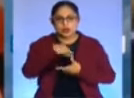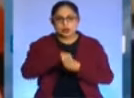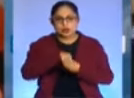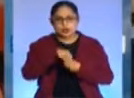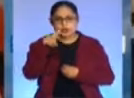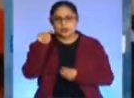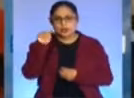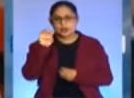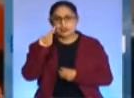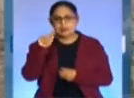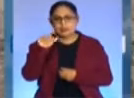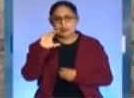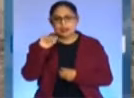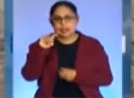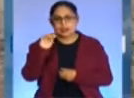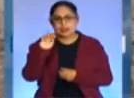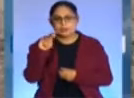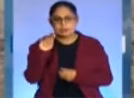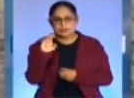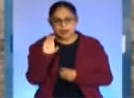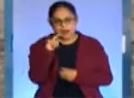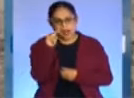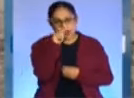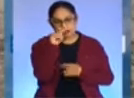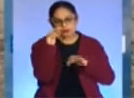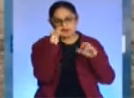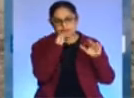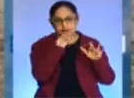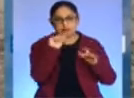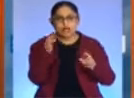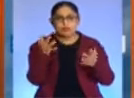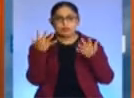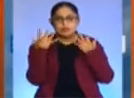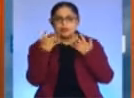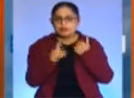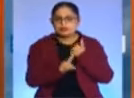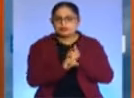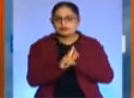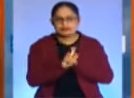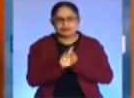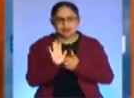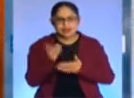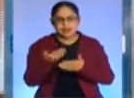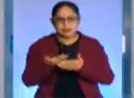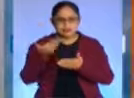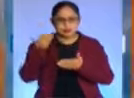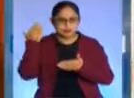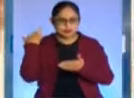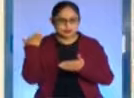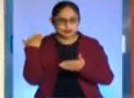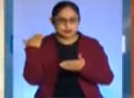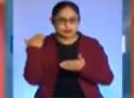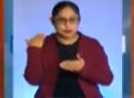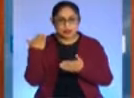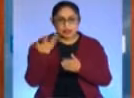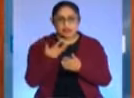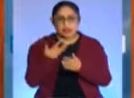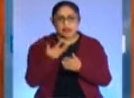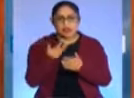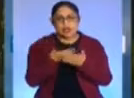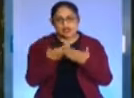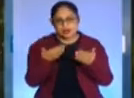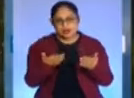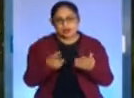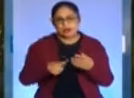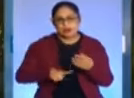Tepalcatepec, celebrado en Apatzingán, dijo que quedaron atrás los pleitos entre los michoacanos. Destacó que en estos dos primeros meses de gestión